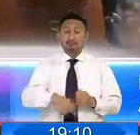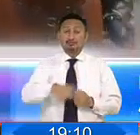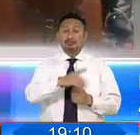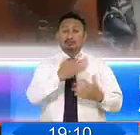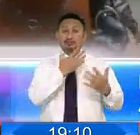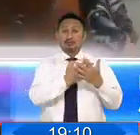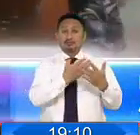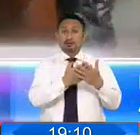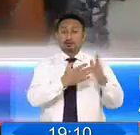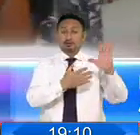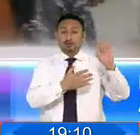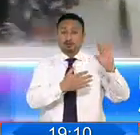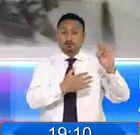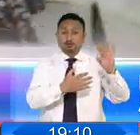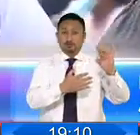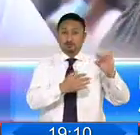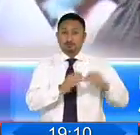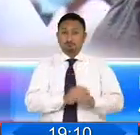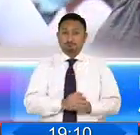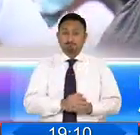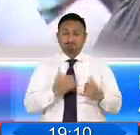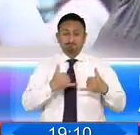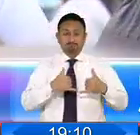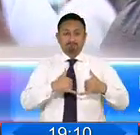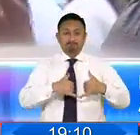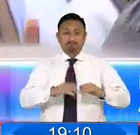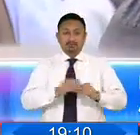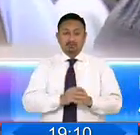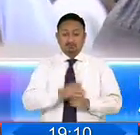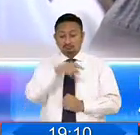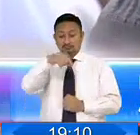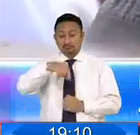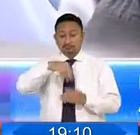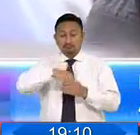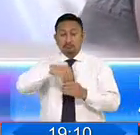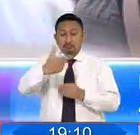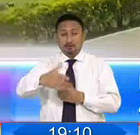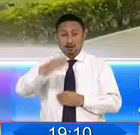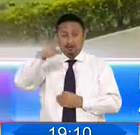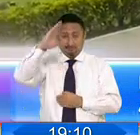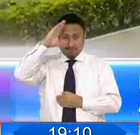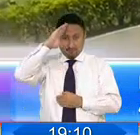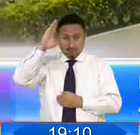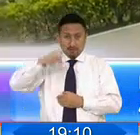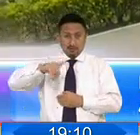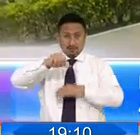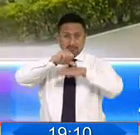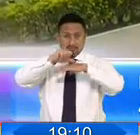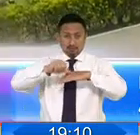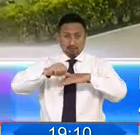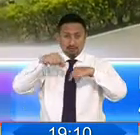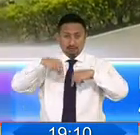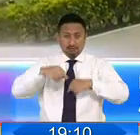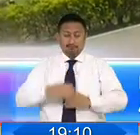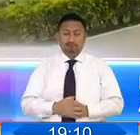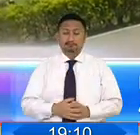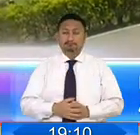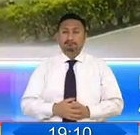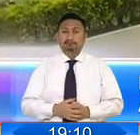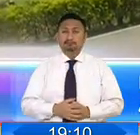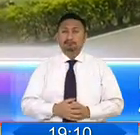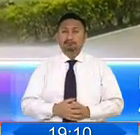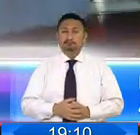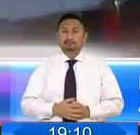Privación de Libertad Regional 8 continúa haciendo presencia en los exteriores del Laboratorio de Criminalística y Ciencias Forenses